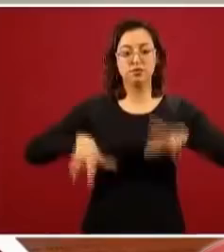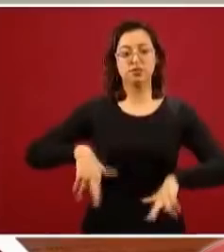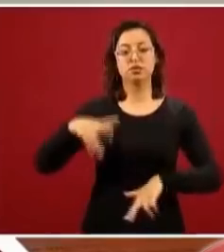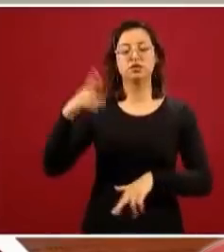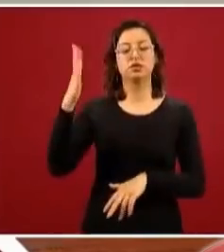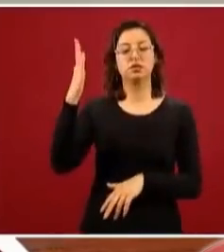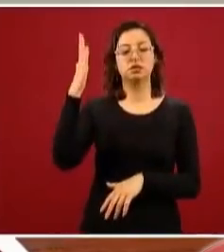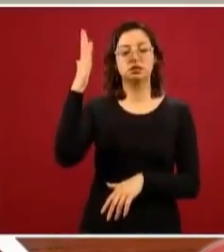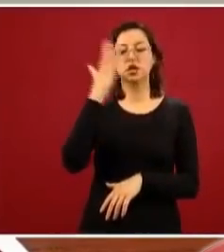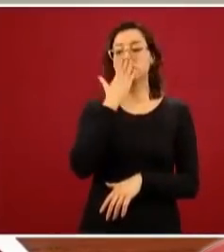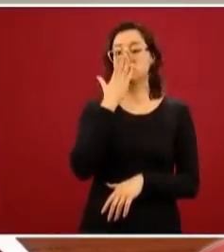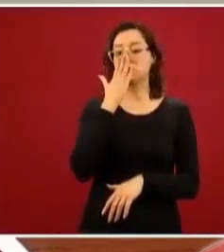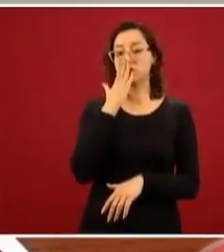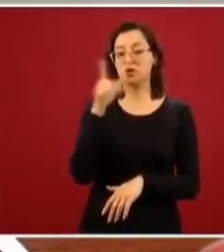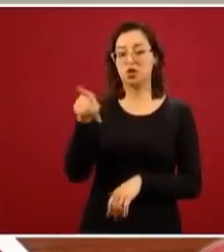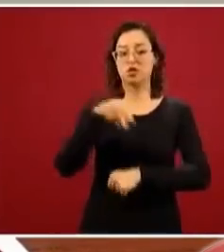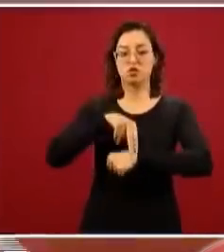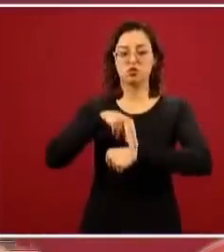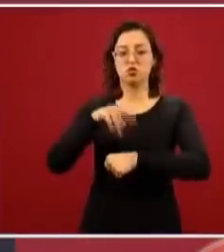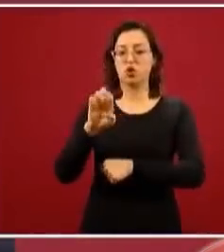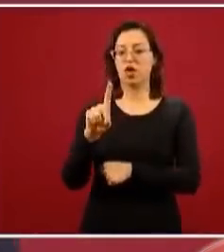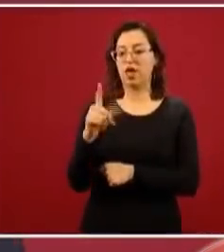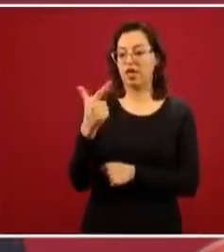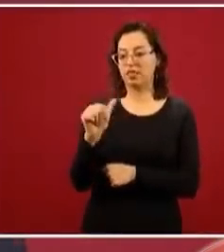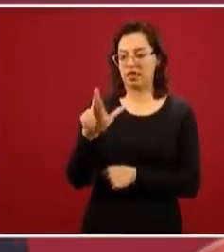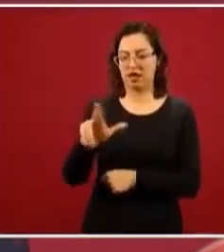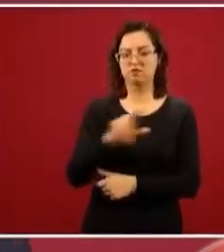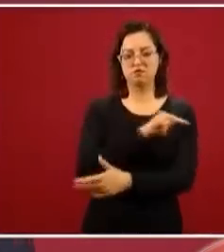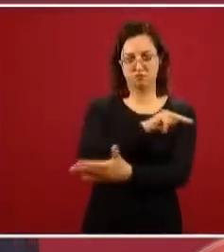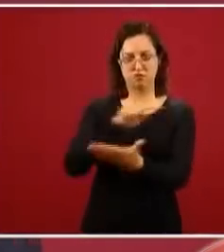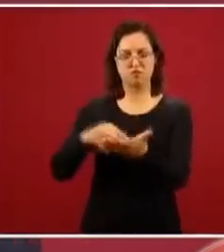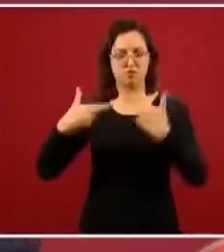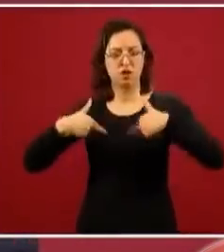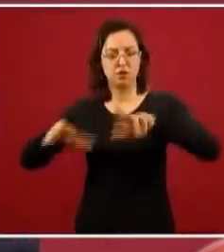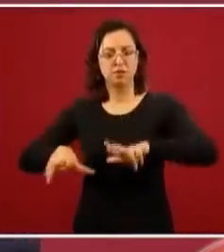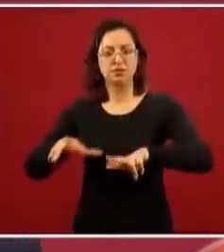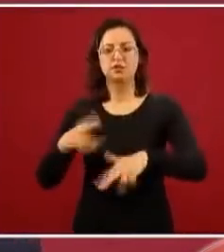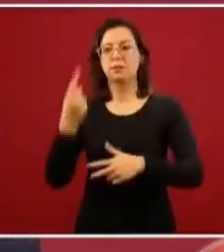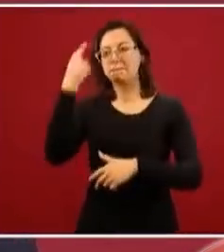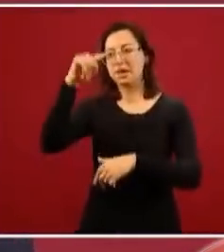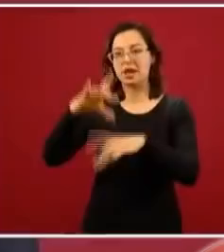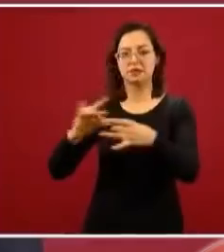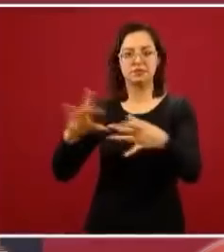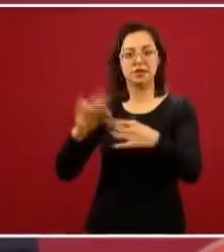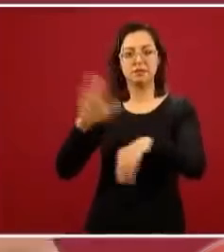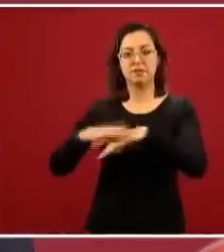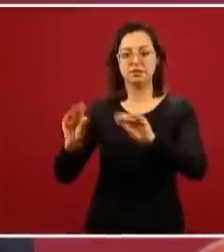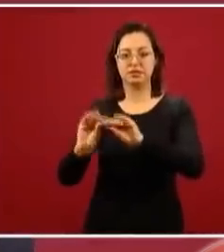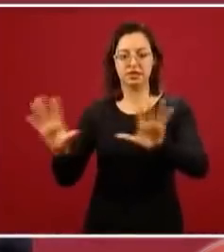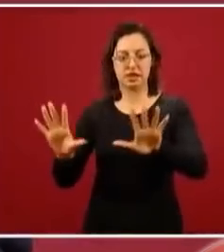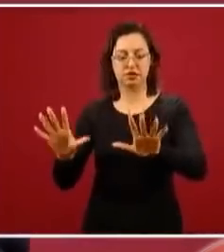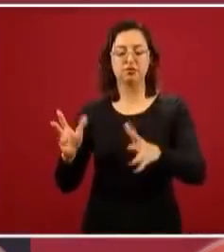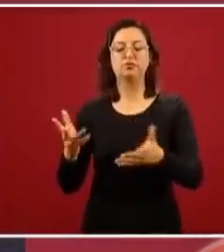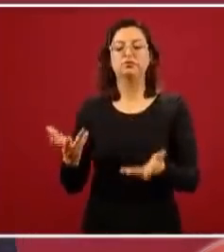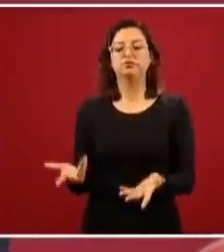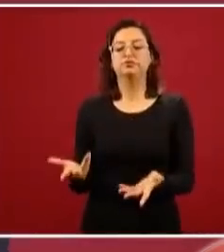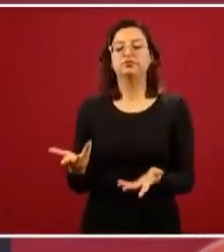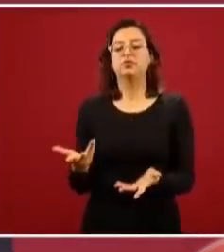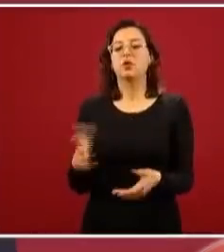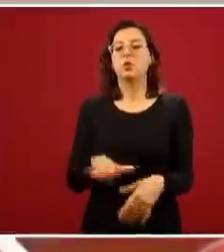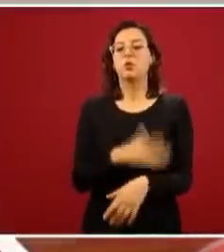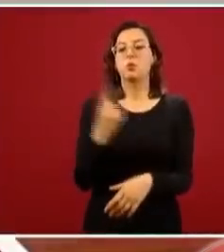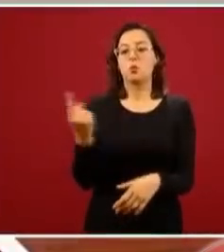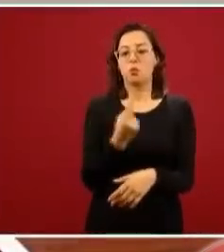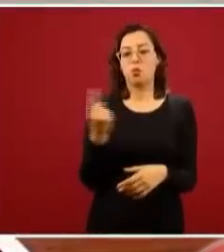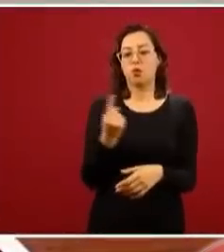el doctor Edgar, estuviera ahí, justamente para poder aclarar algunas cosas. Primero, nunca hubo, porque una de esas